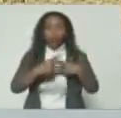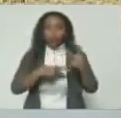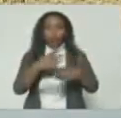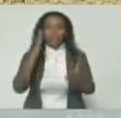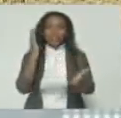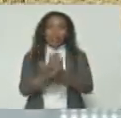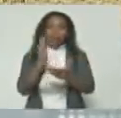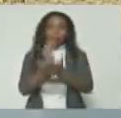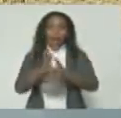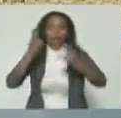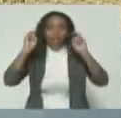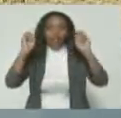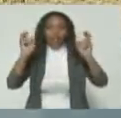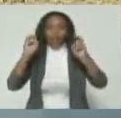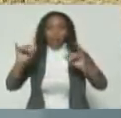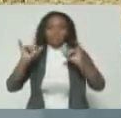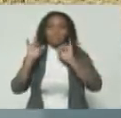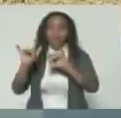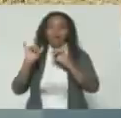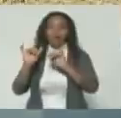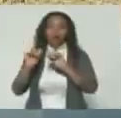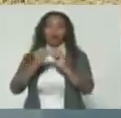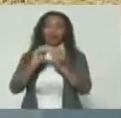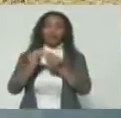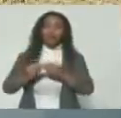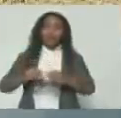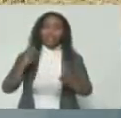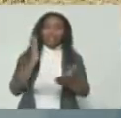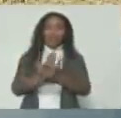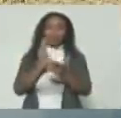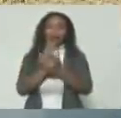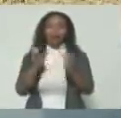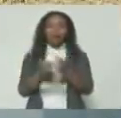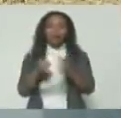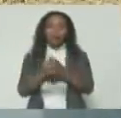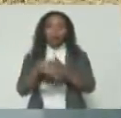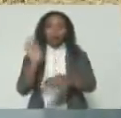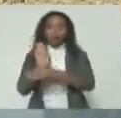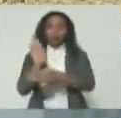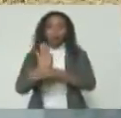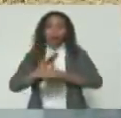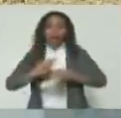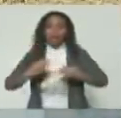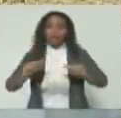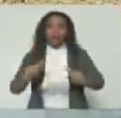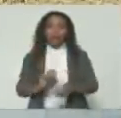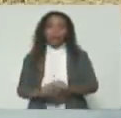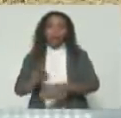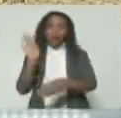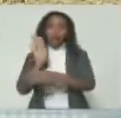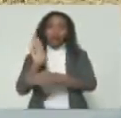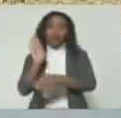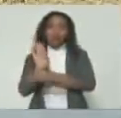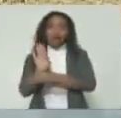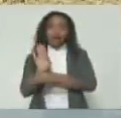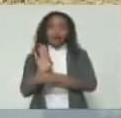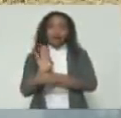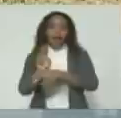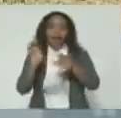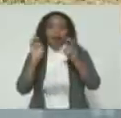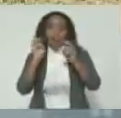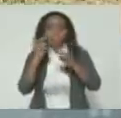en el concepto autosustentable, siempre en el concepto de cuidar la tierra, de cuidar el